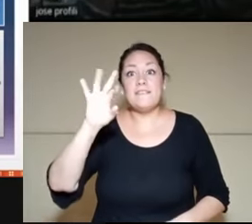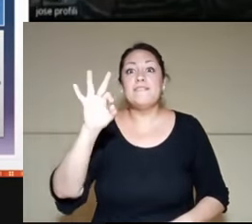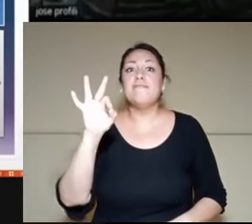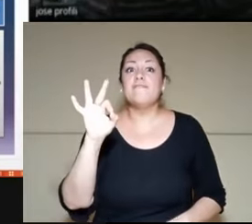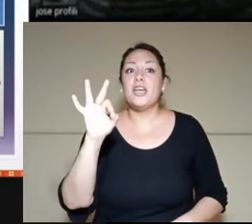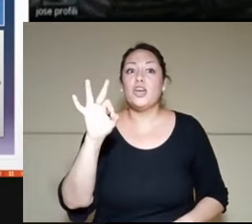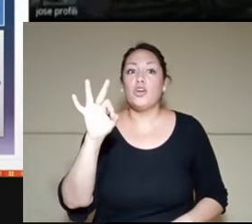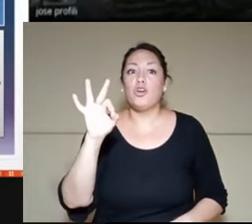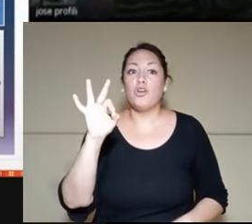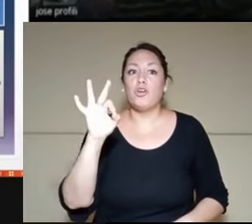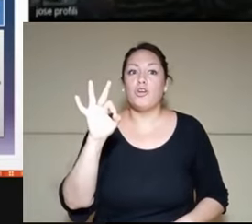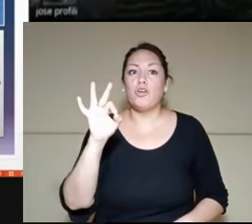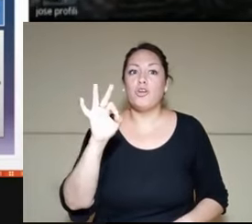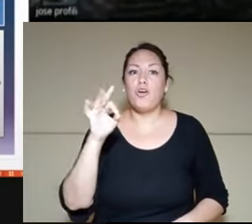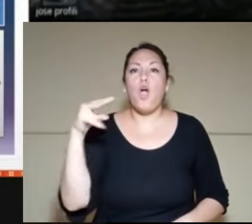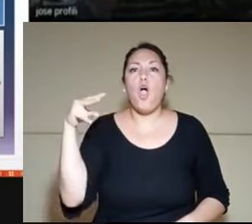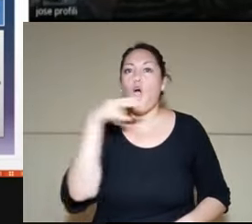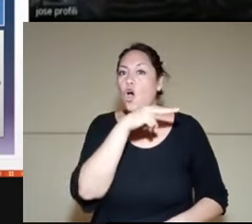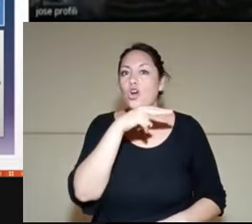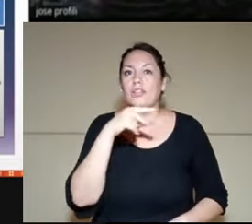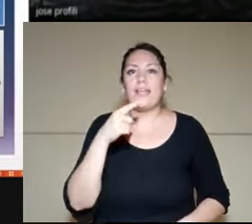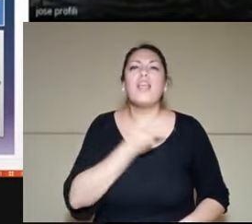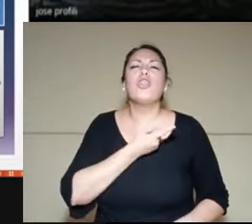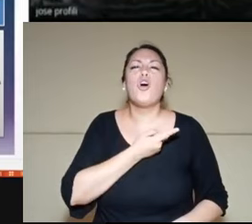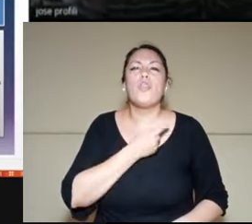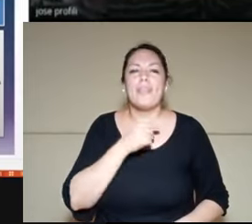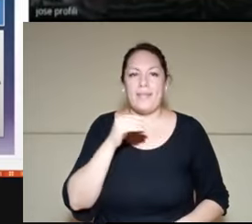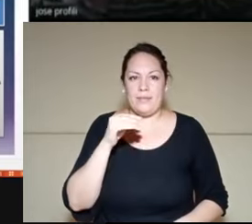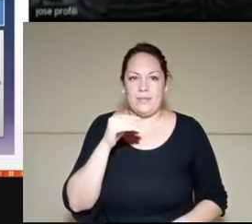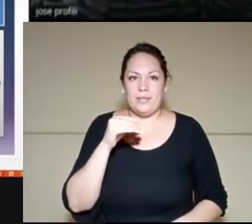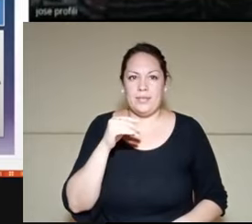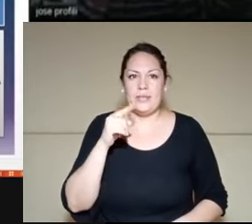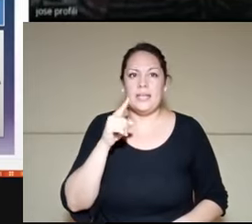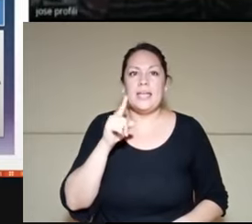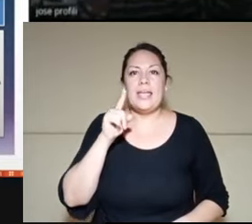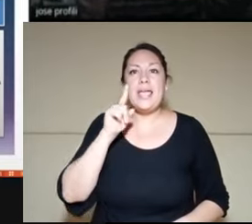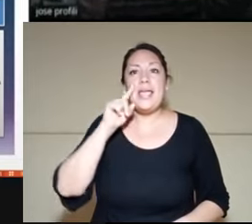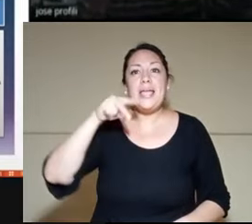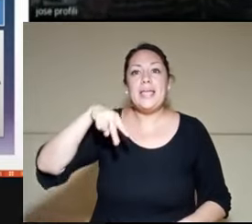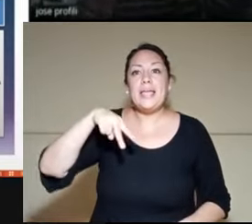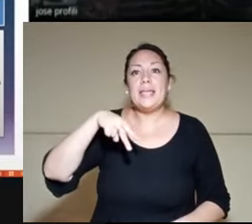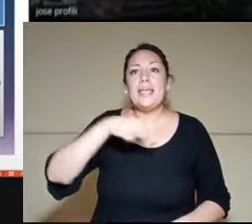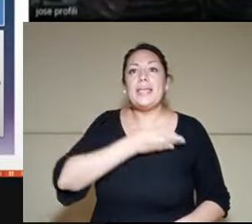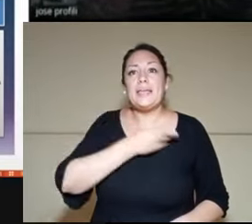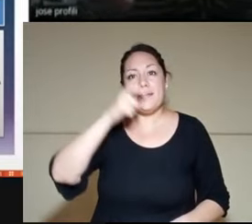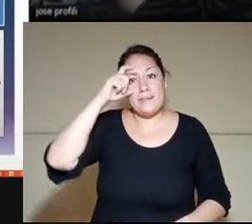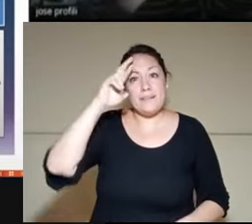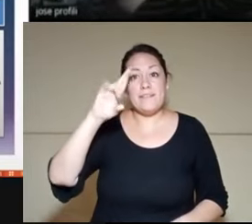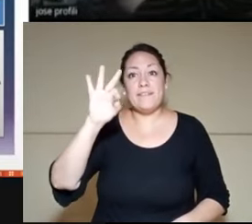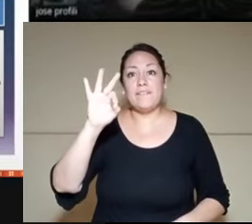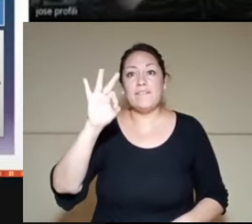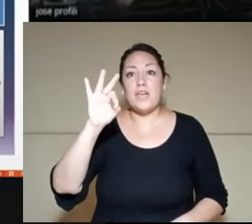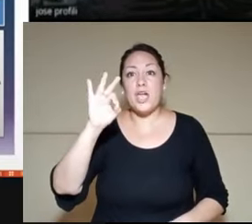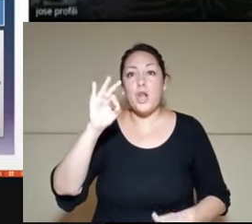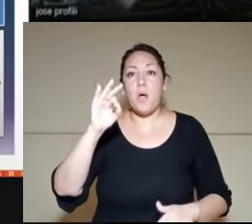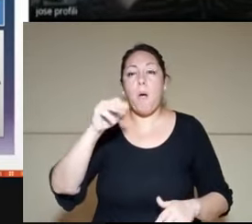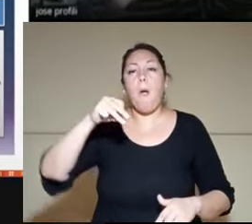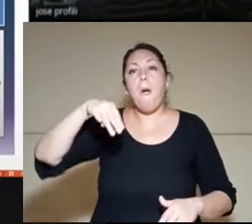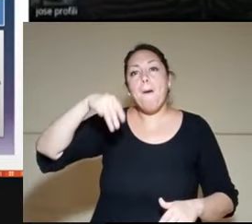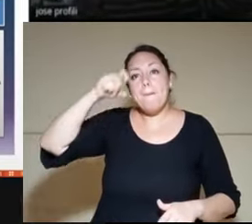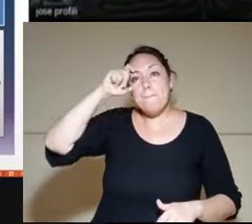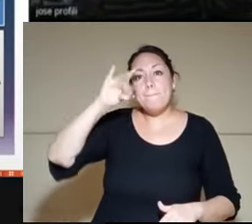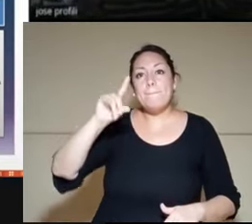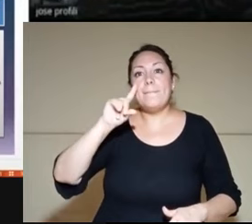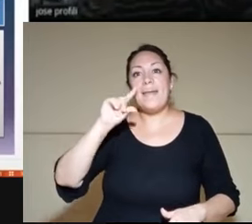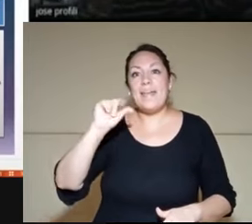hacer el corte acá, va a ser ínfero al corte, a la línea de corte. ¿Sí? Ínfero medial porque está más cerca de la línea media,